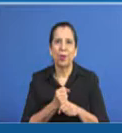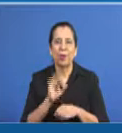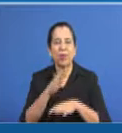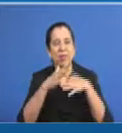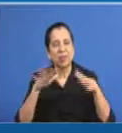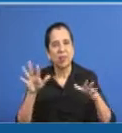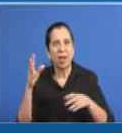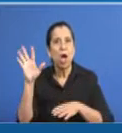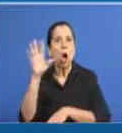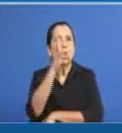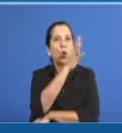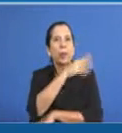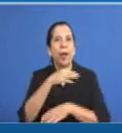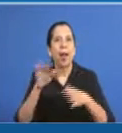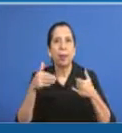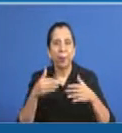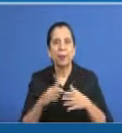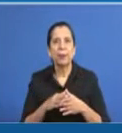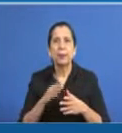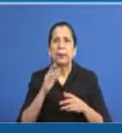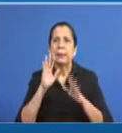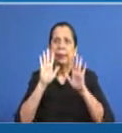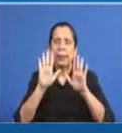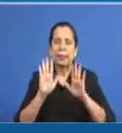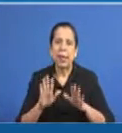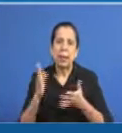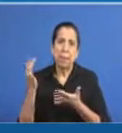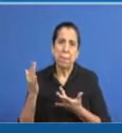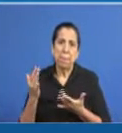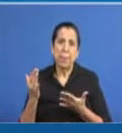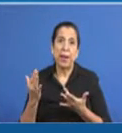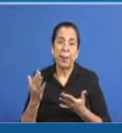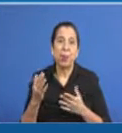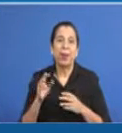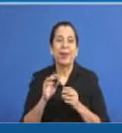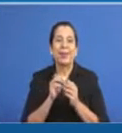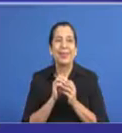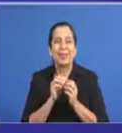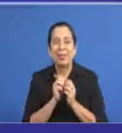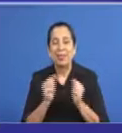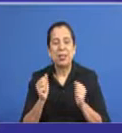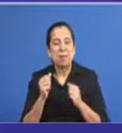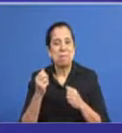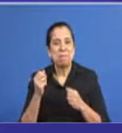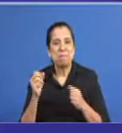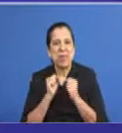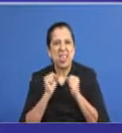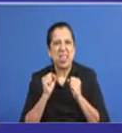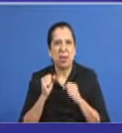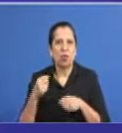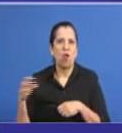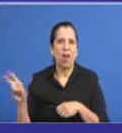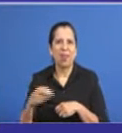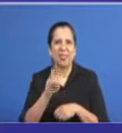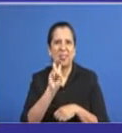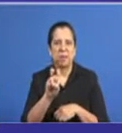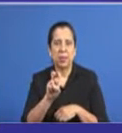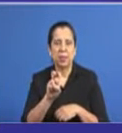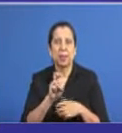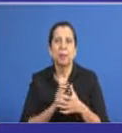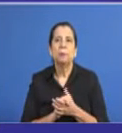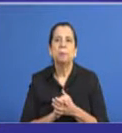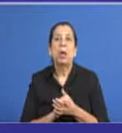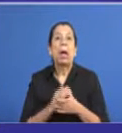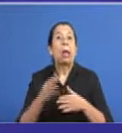Mario. Excelente, acá los esperamos para que le pierdan el miedo a la serpiente. Ahí está, Araceli, ya la invitación está abierta para